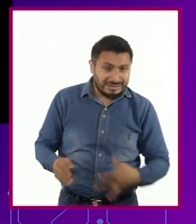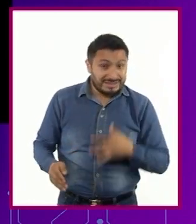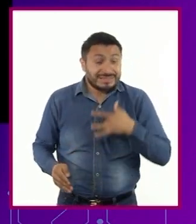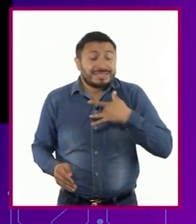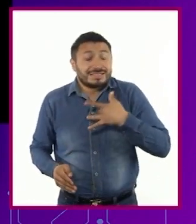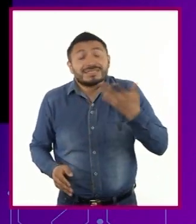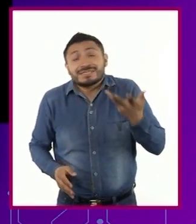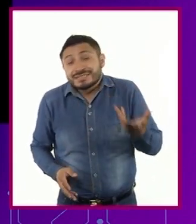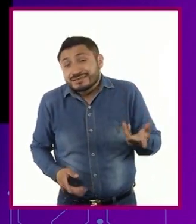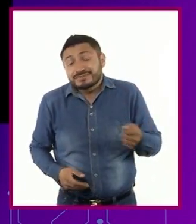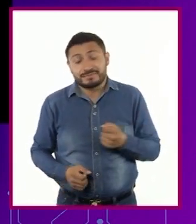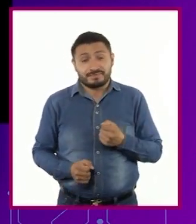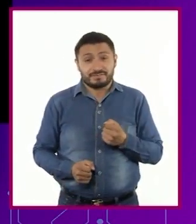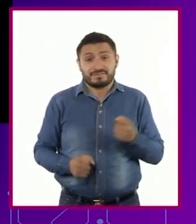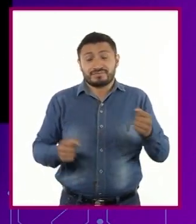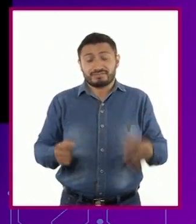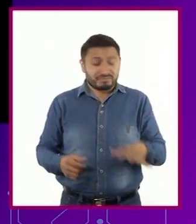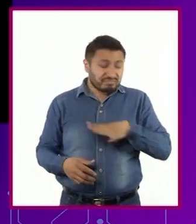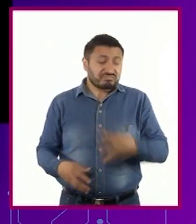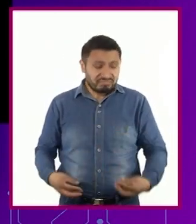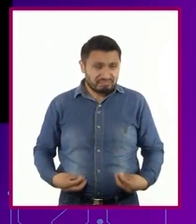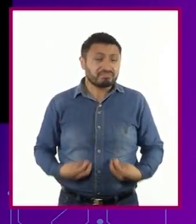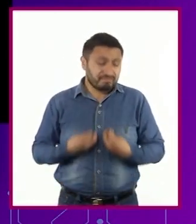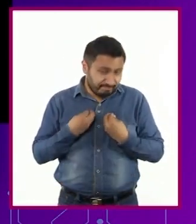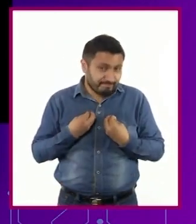sentir, de existir.